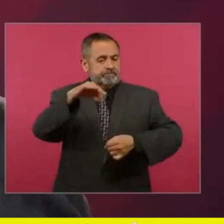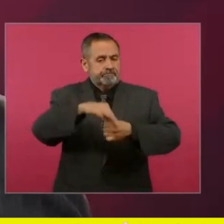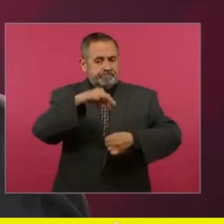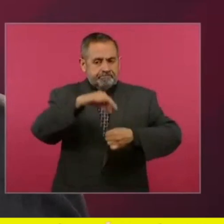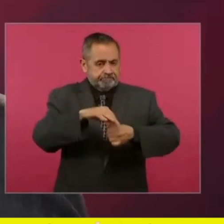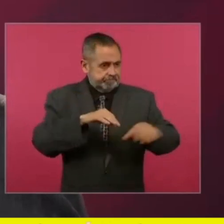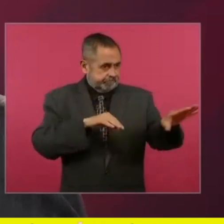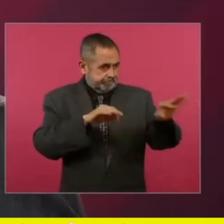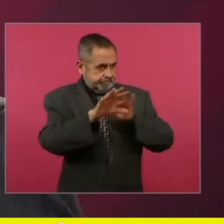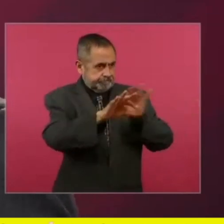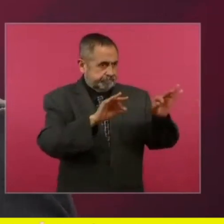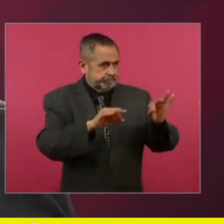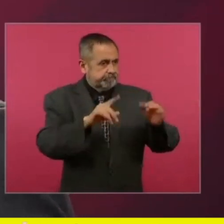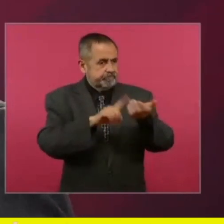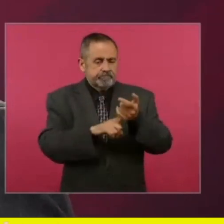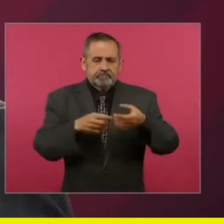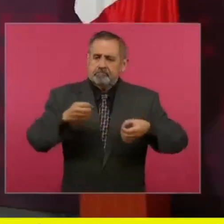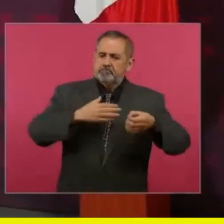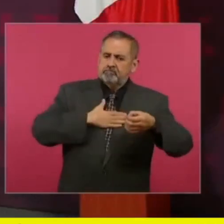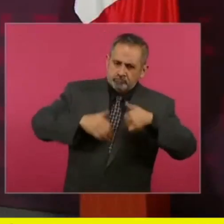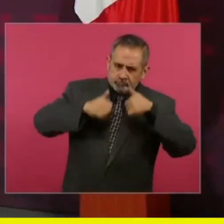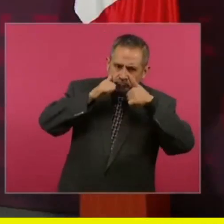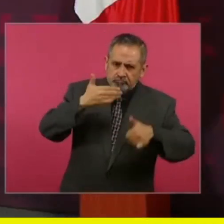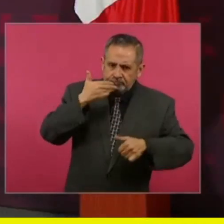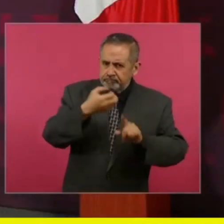dedicadas a impartir justicia